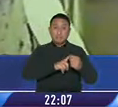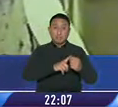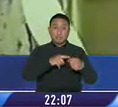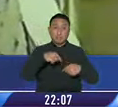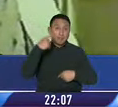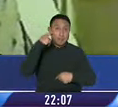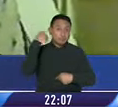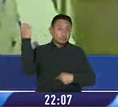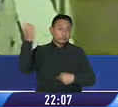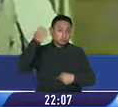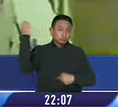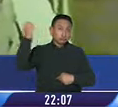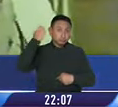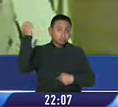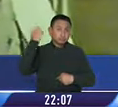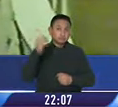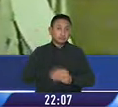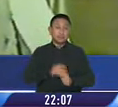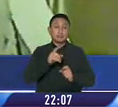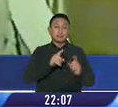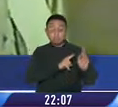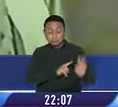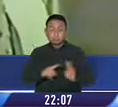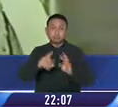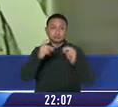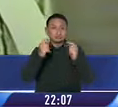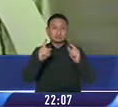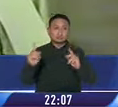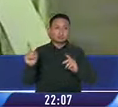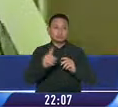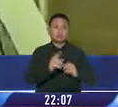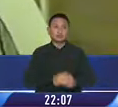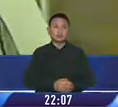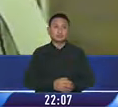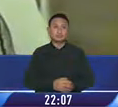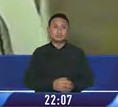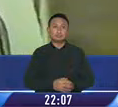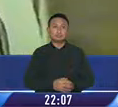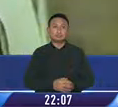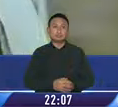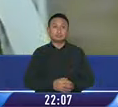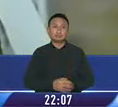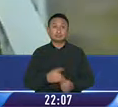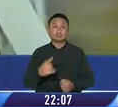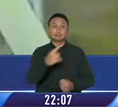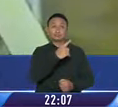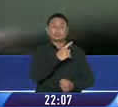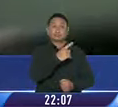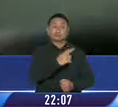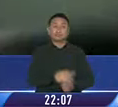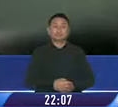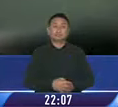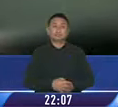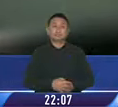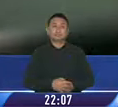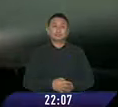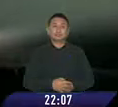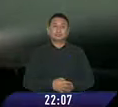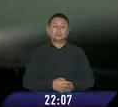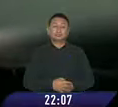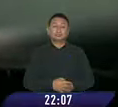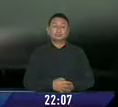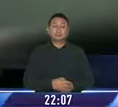de la alarma de la camioneta, los propietarios habrían salido a verificar. Y pasó lo inesperado. Un